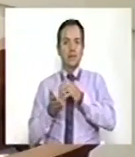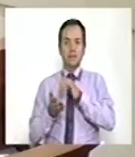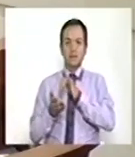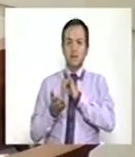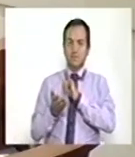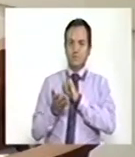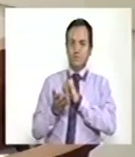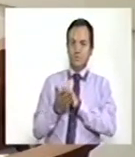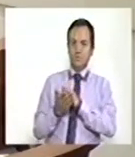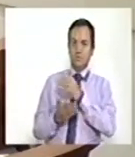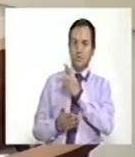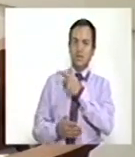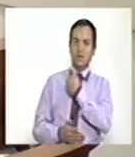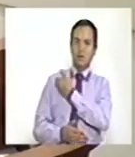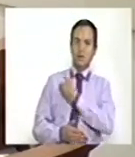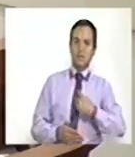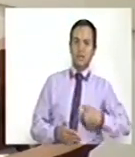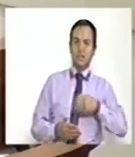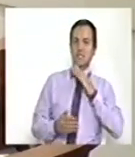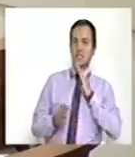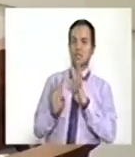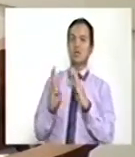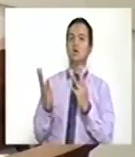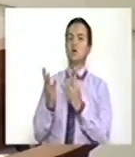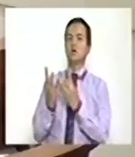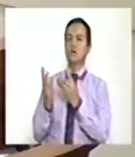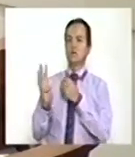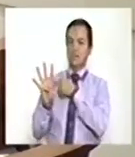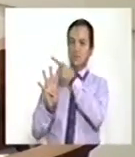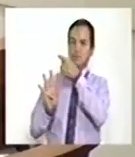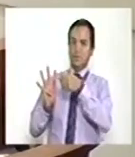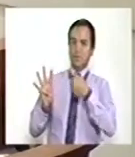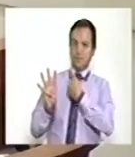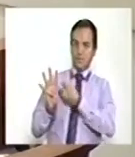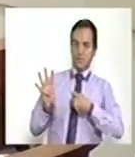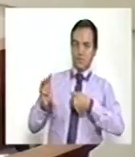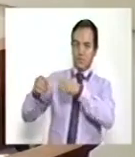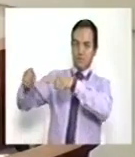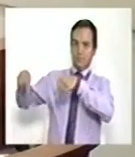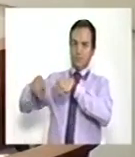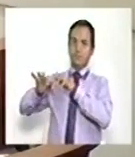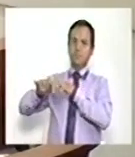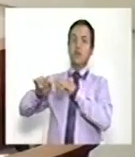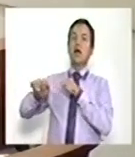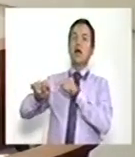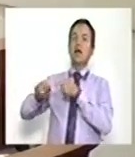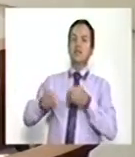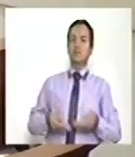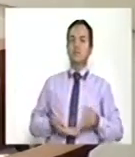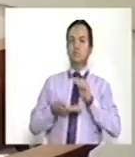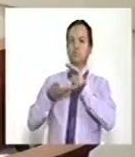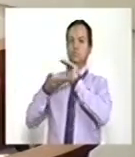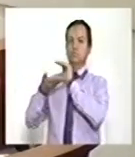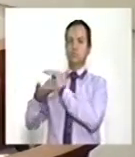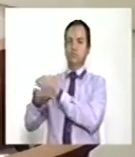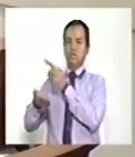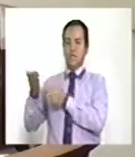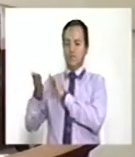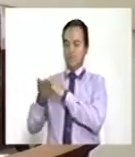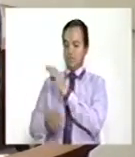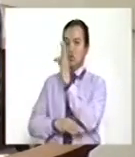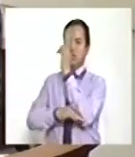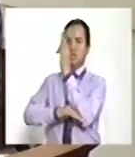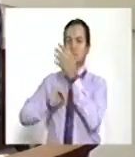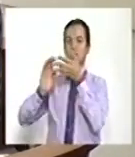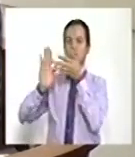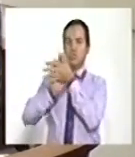presidencia del Honorable Senado de la República, ustedes encuentran uno a uno los testimonios y